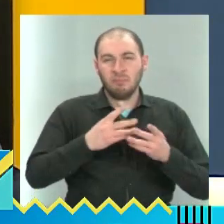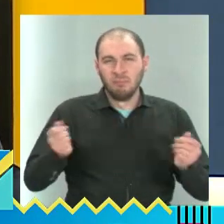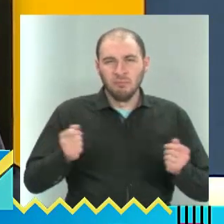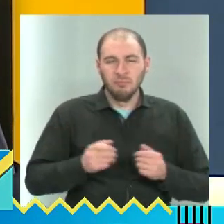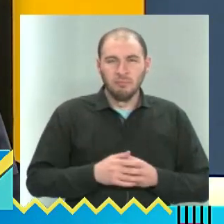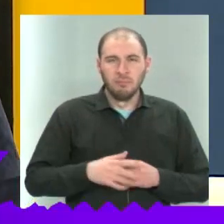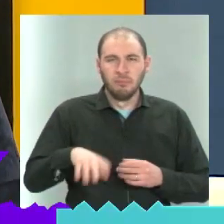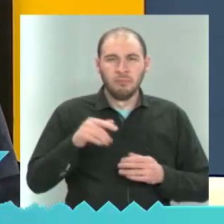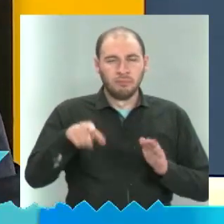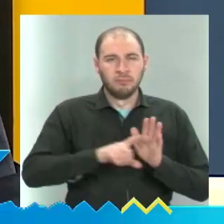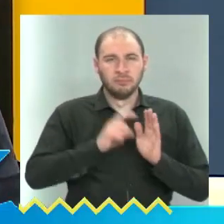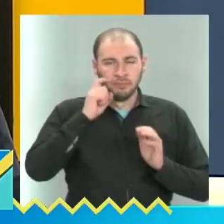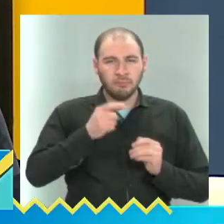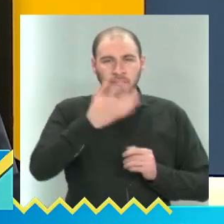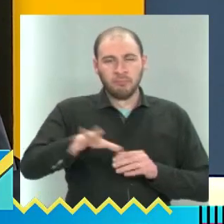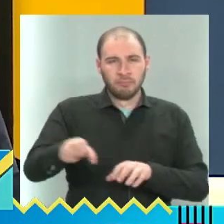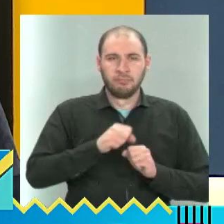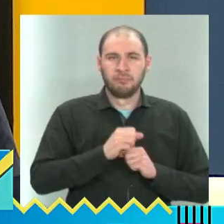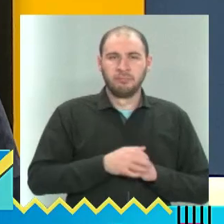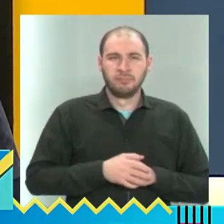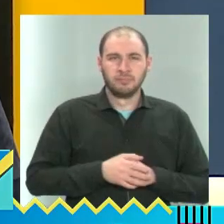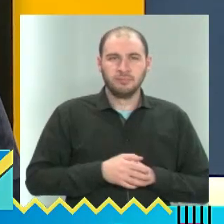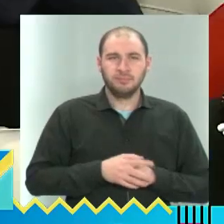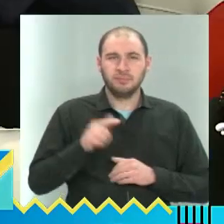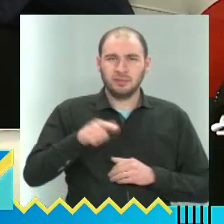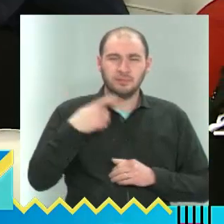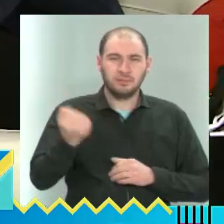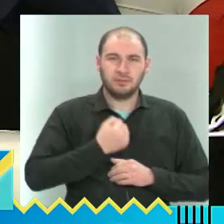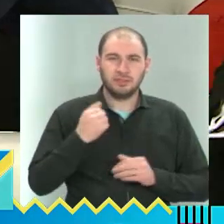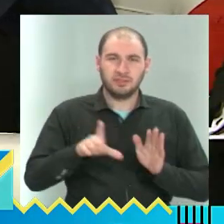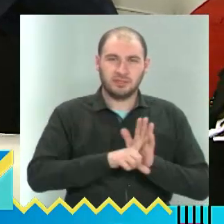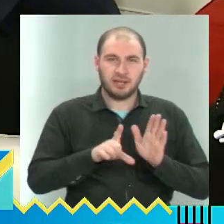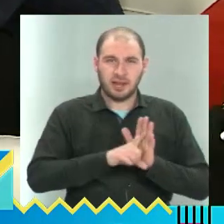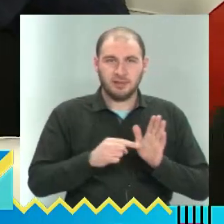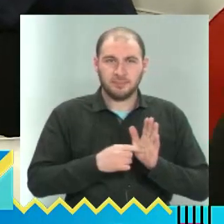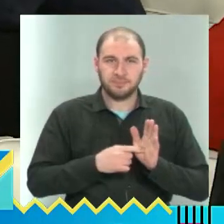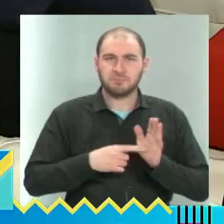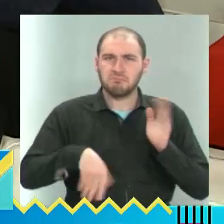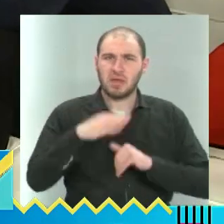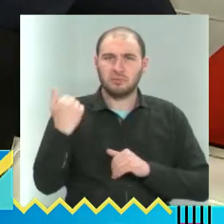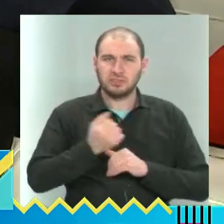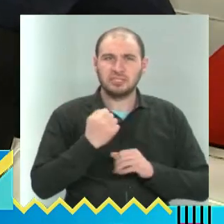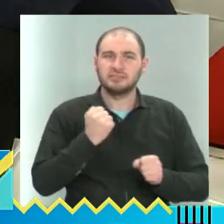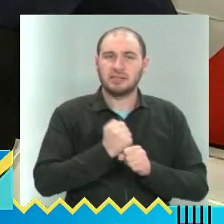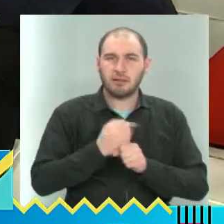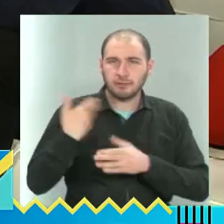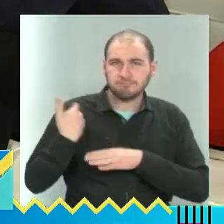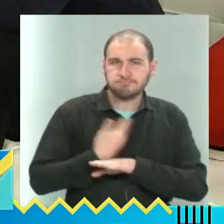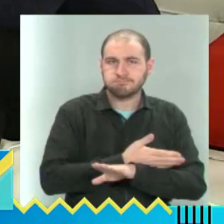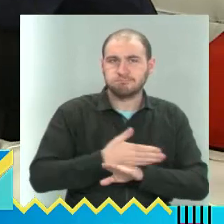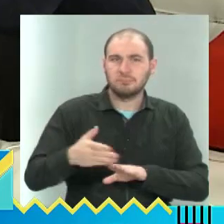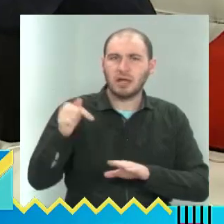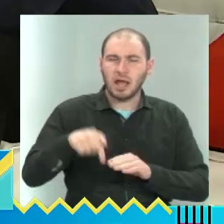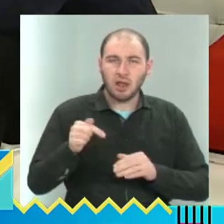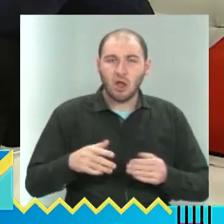estamos ante la presencia de un delito de trata, y por eso fue muy importante la ley, y es más importante aún el trabajo que se sigue haciendo hoy en